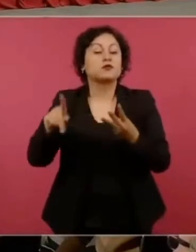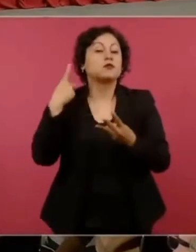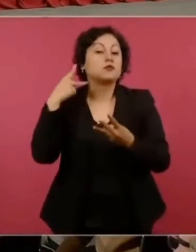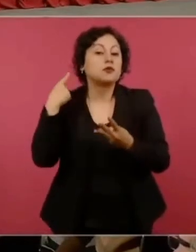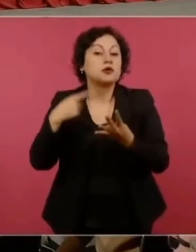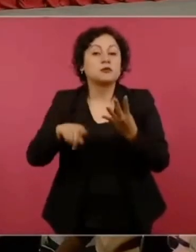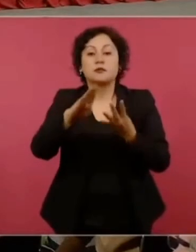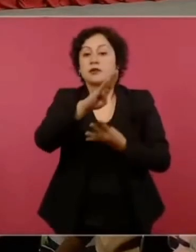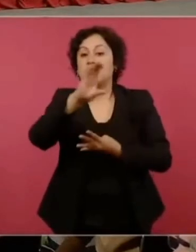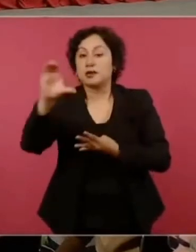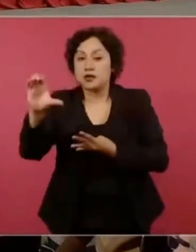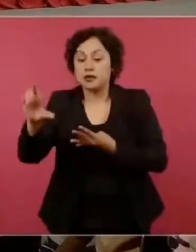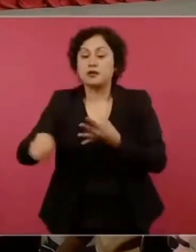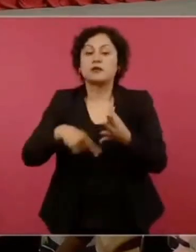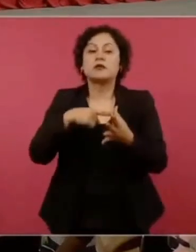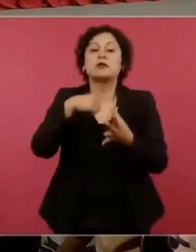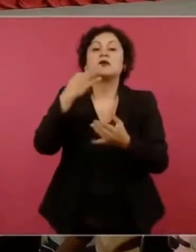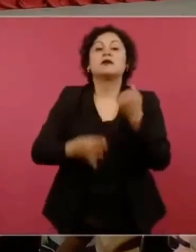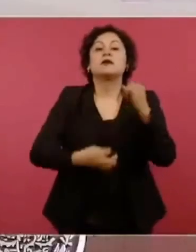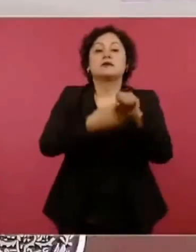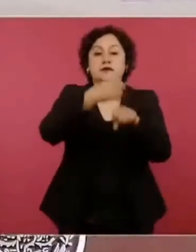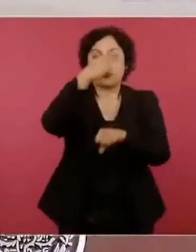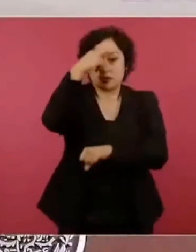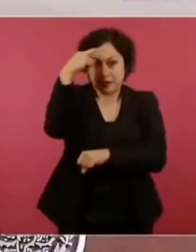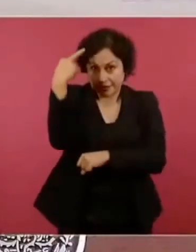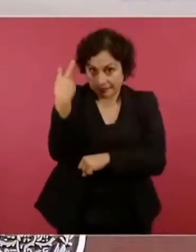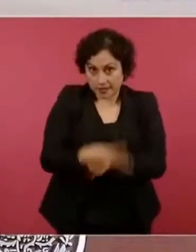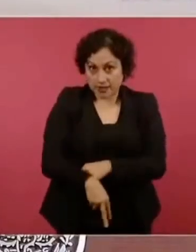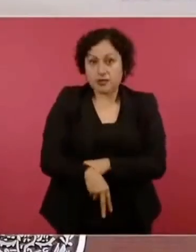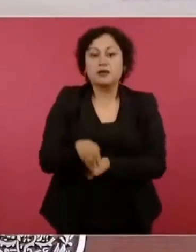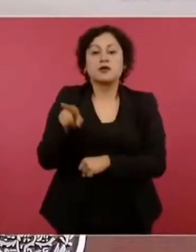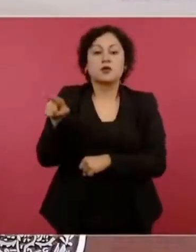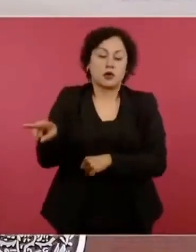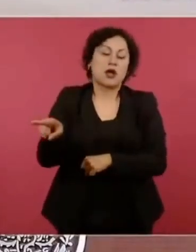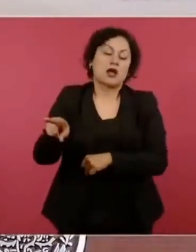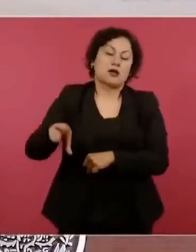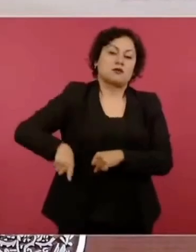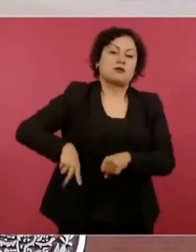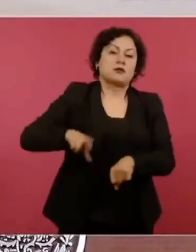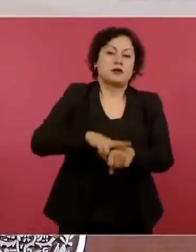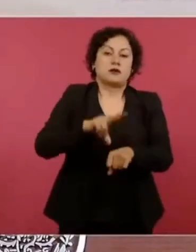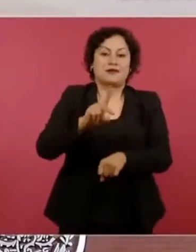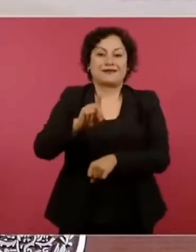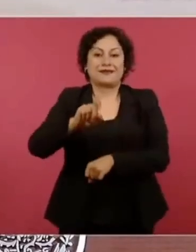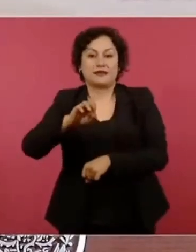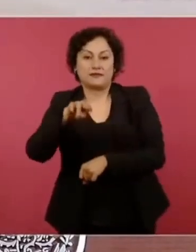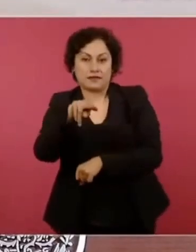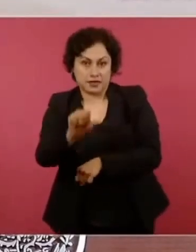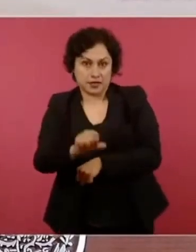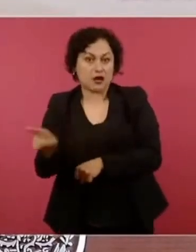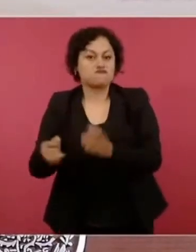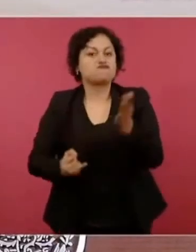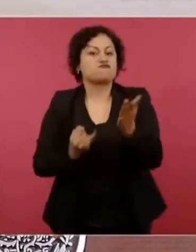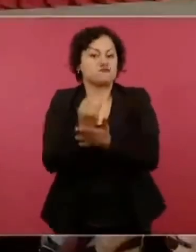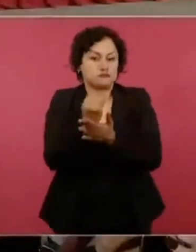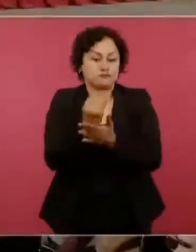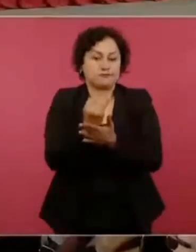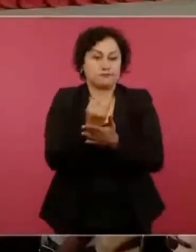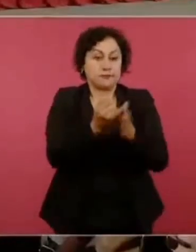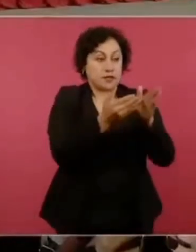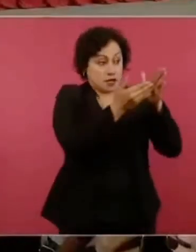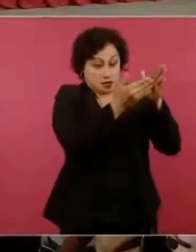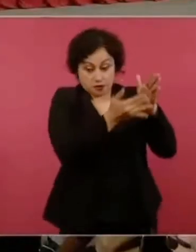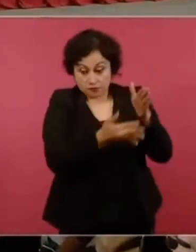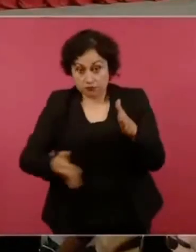el Estado de México, con la llegada de la maestra Delfina. Hoy el IMSS Bienestar, si